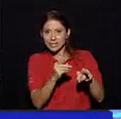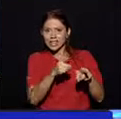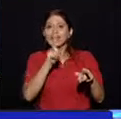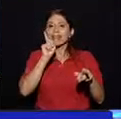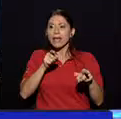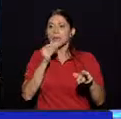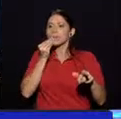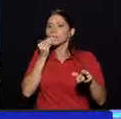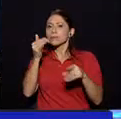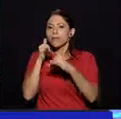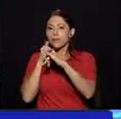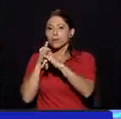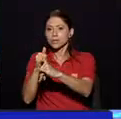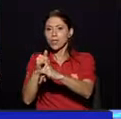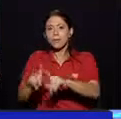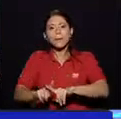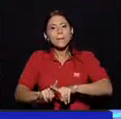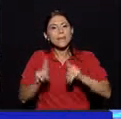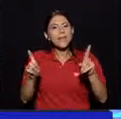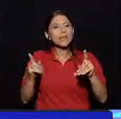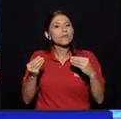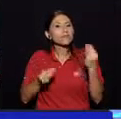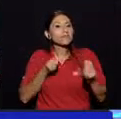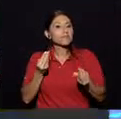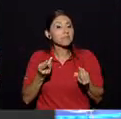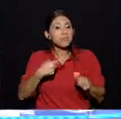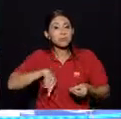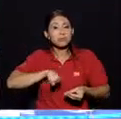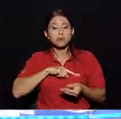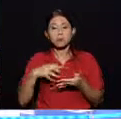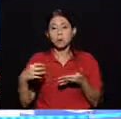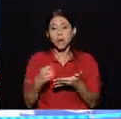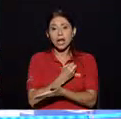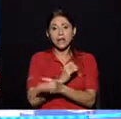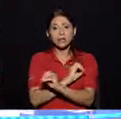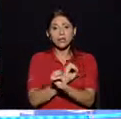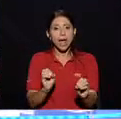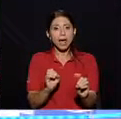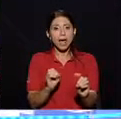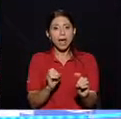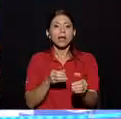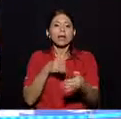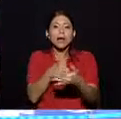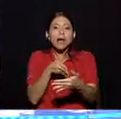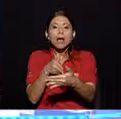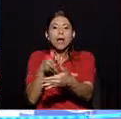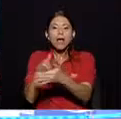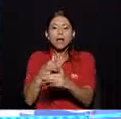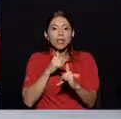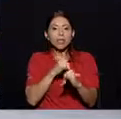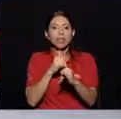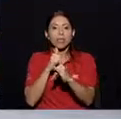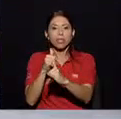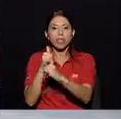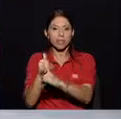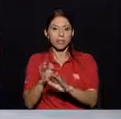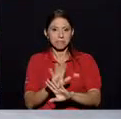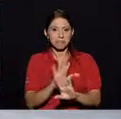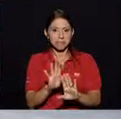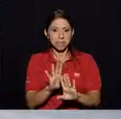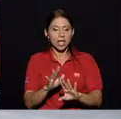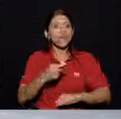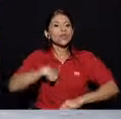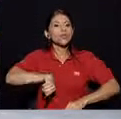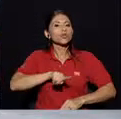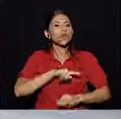nosotros planteamos, por ejemplo, las academias de crianza que estamos tratando de hacer en todo el país, y este año se abren más de 100 en